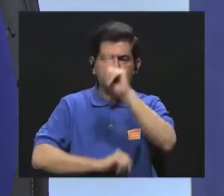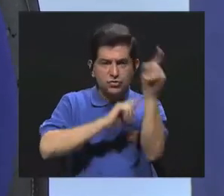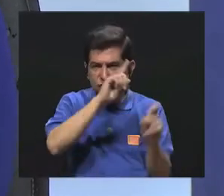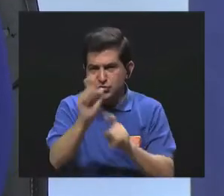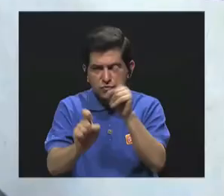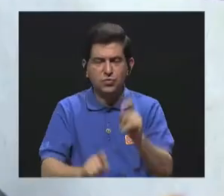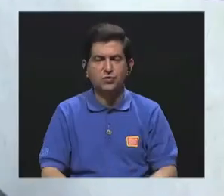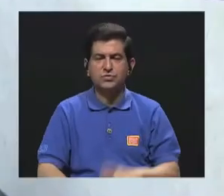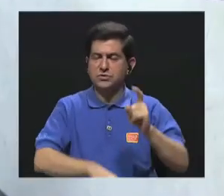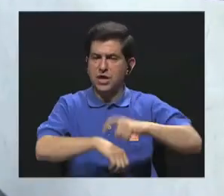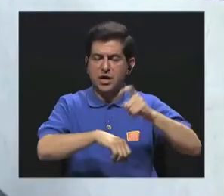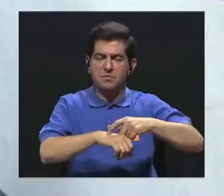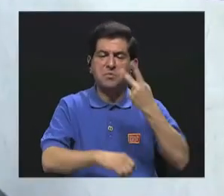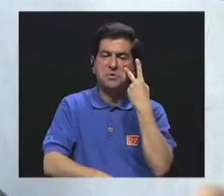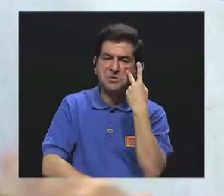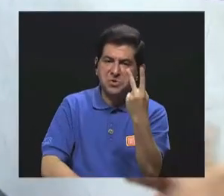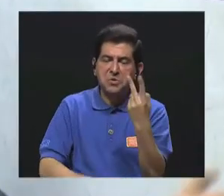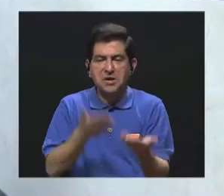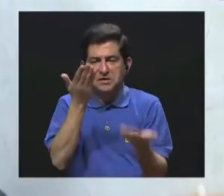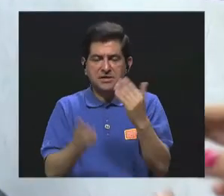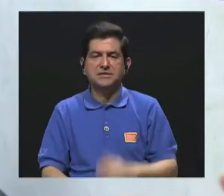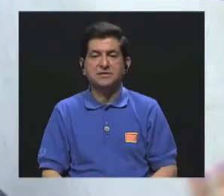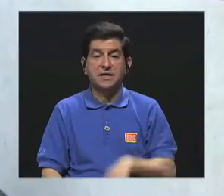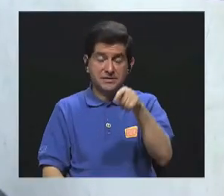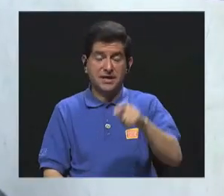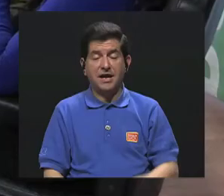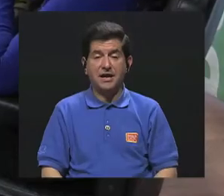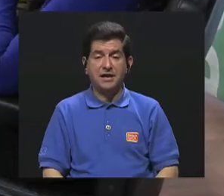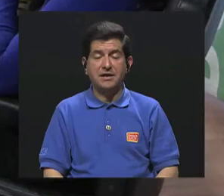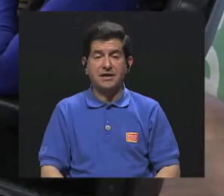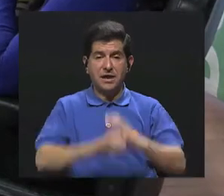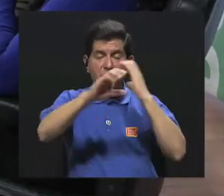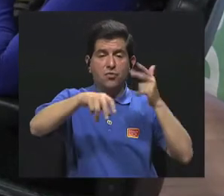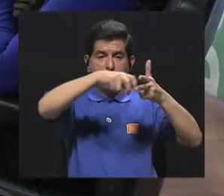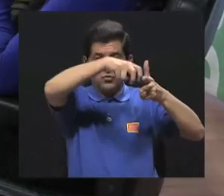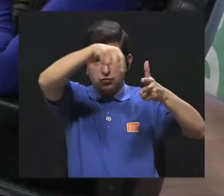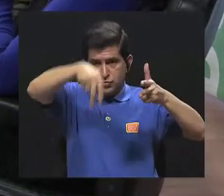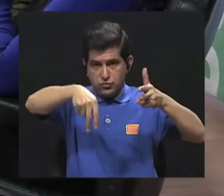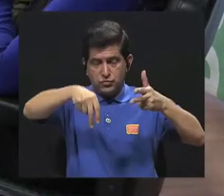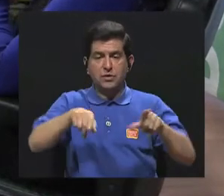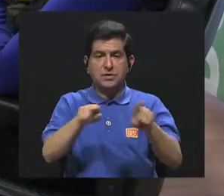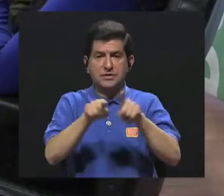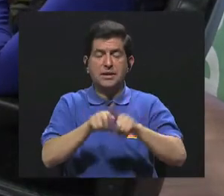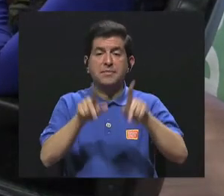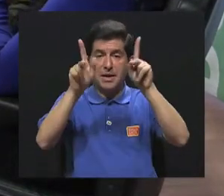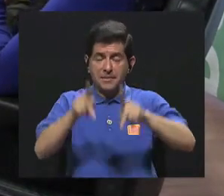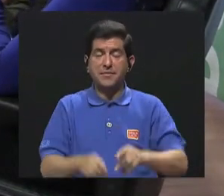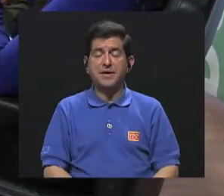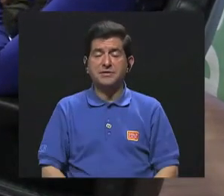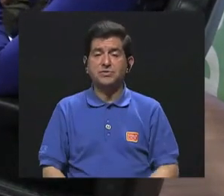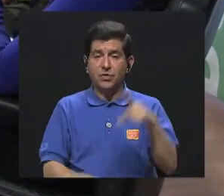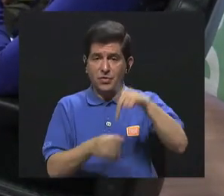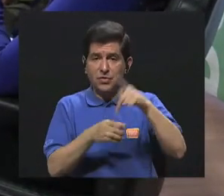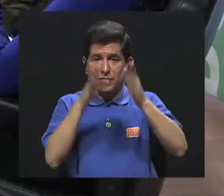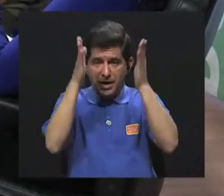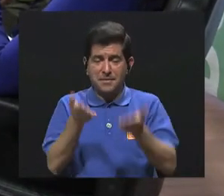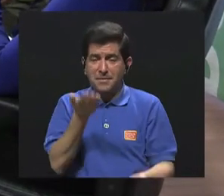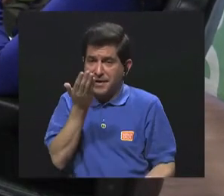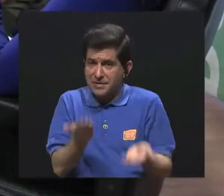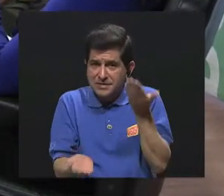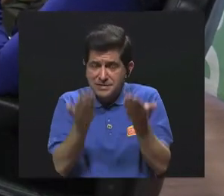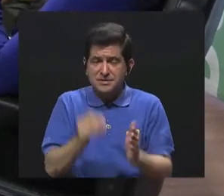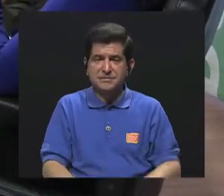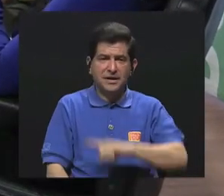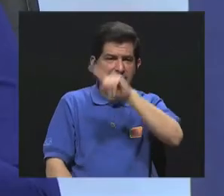preguntas, en algún momento se ve, que se está bajando del bus, se ve. O sea, llega un momento en el que ella también es una coprotagonista de alguna forma, porque